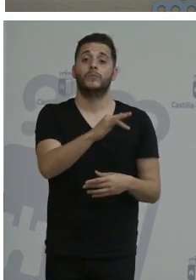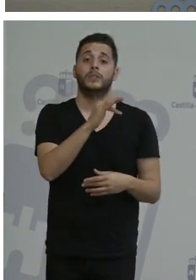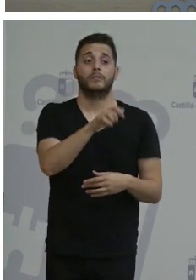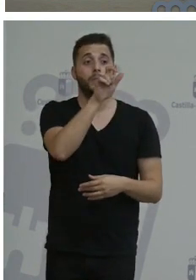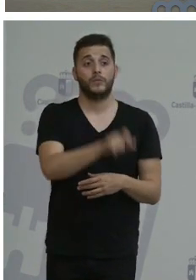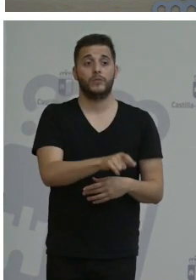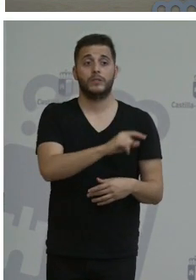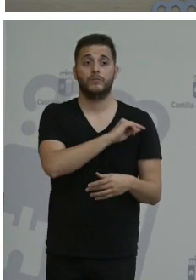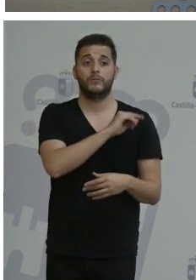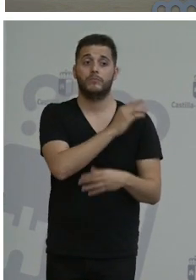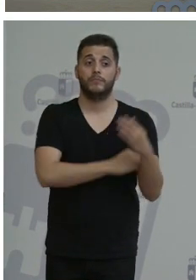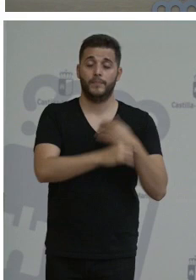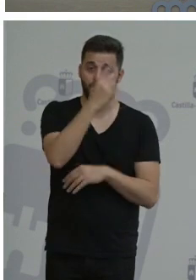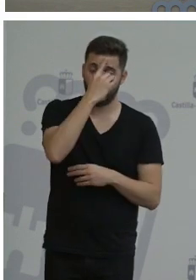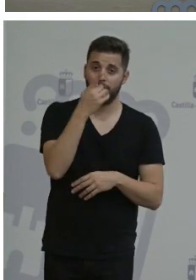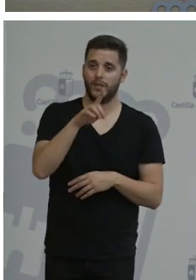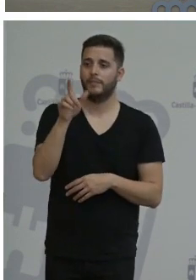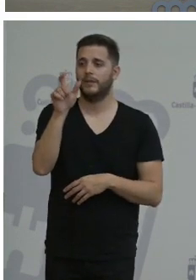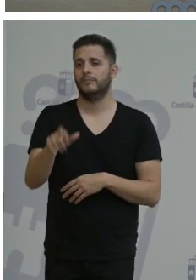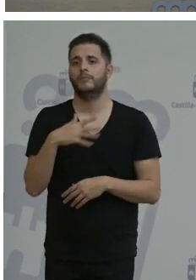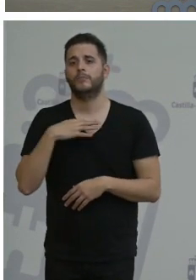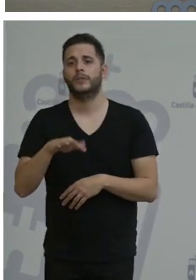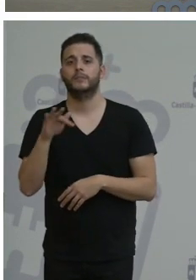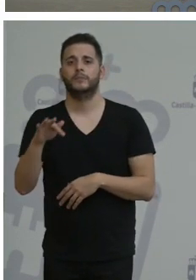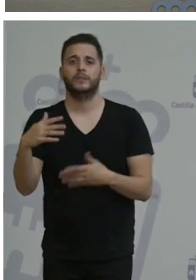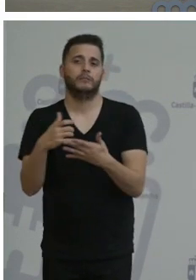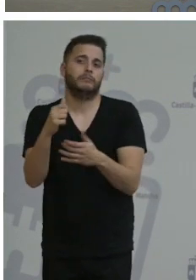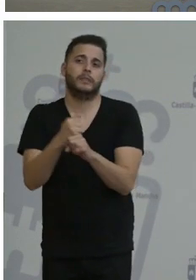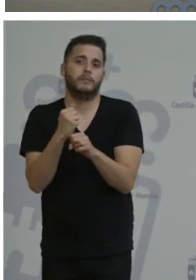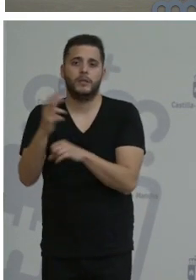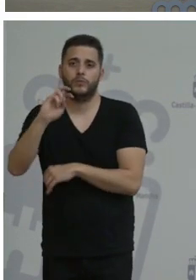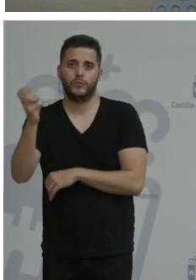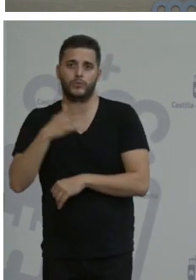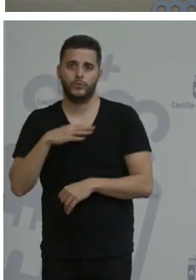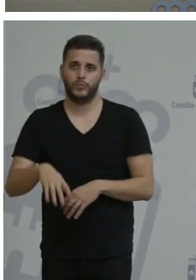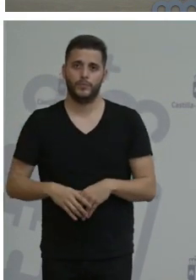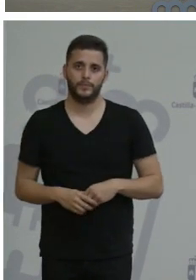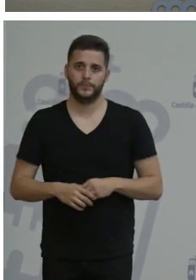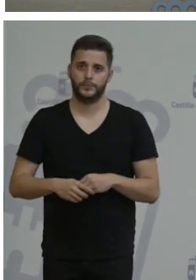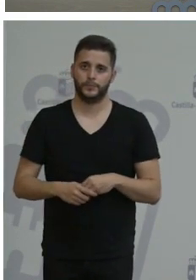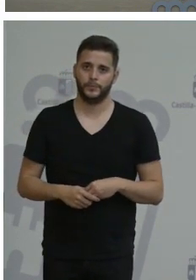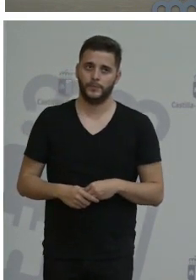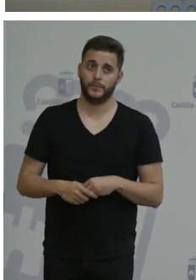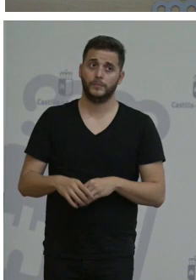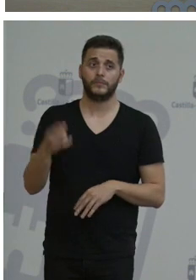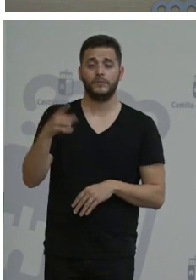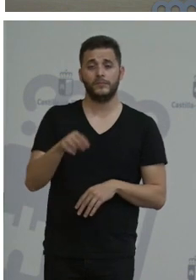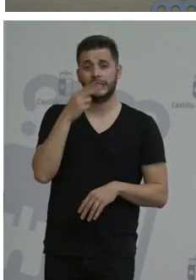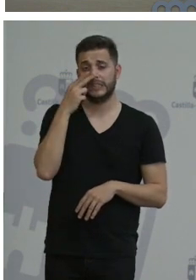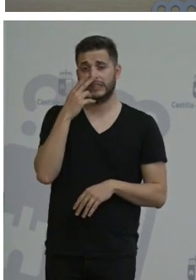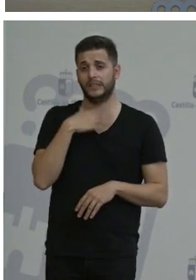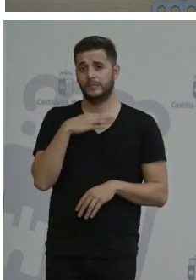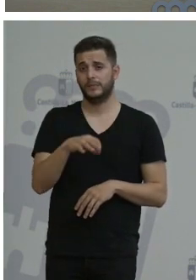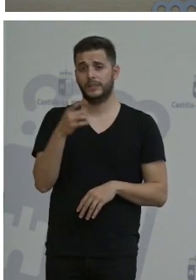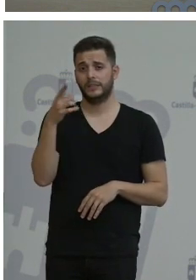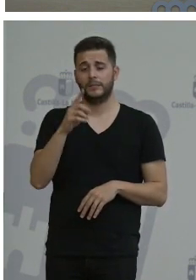intelectual, pero también pueden ser ventajas para otros trabajadores. Y también nos parecía interesante el hacer un